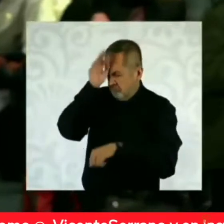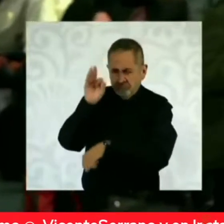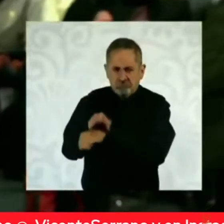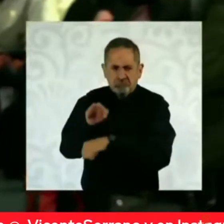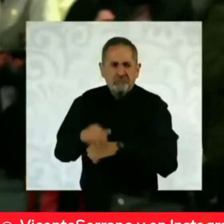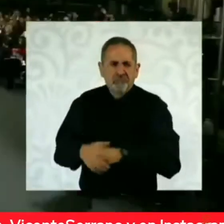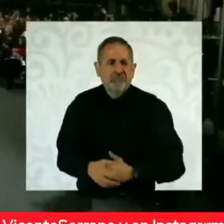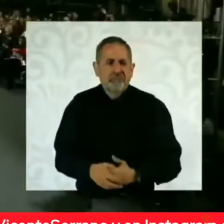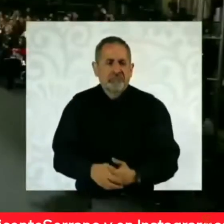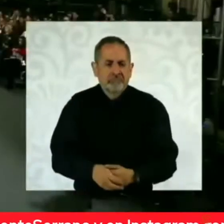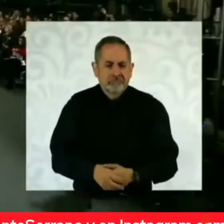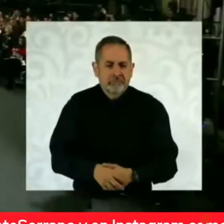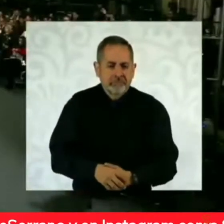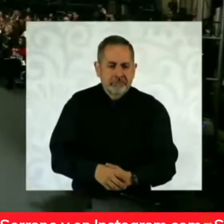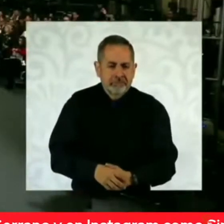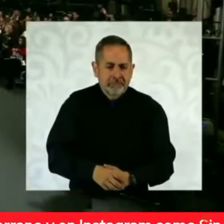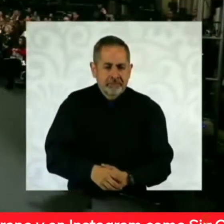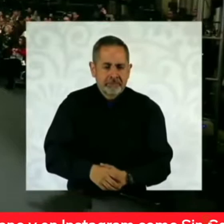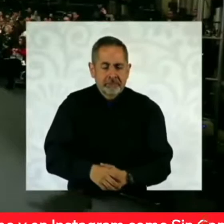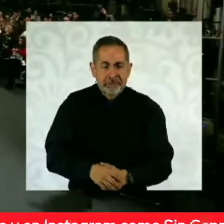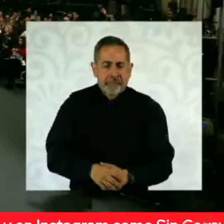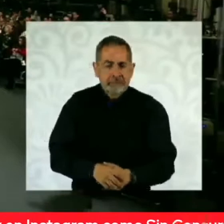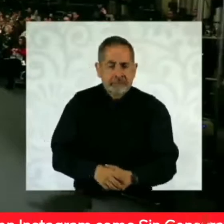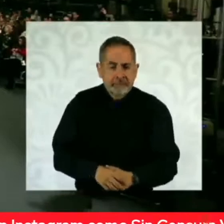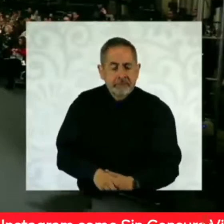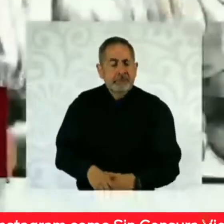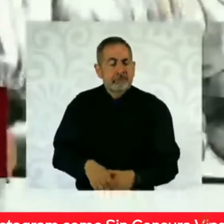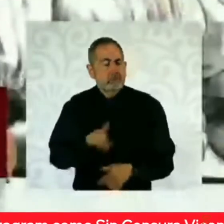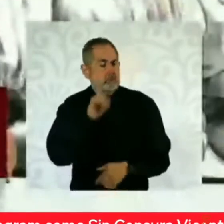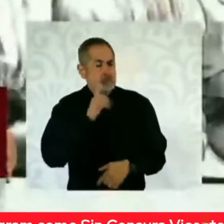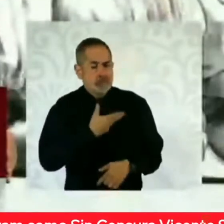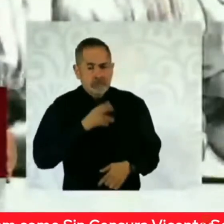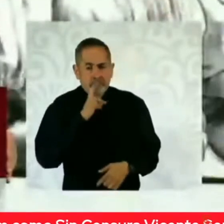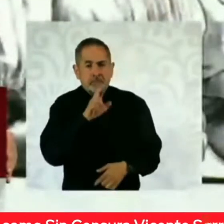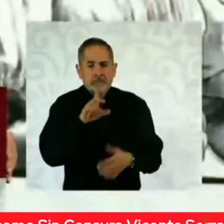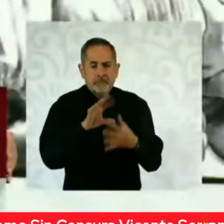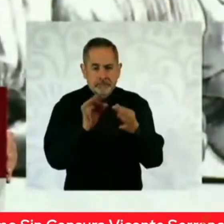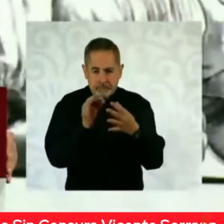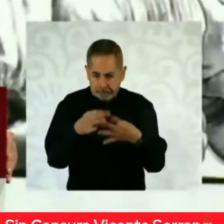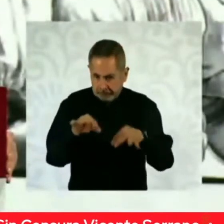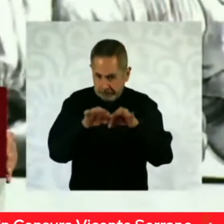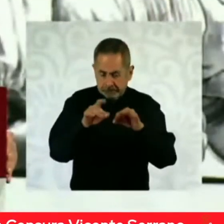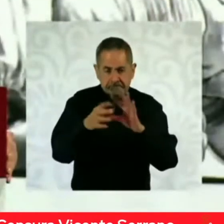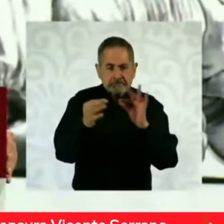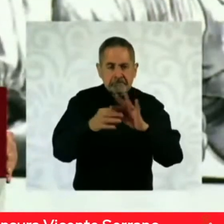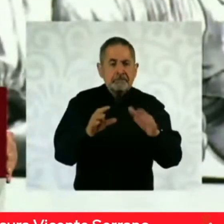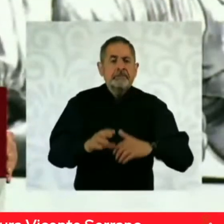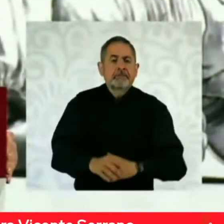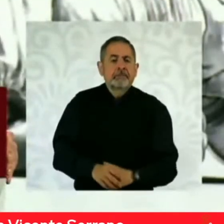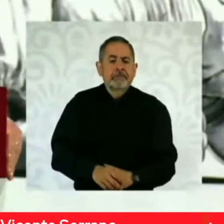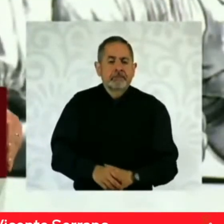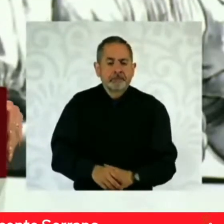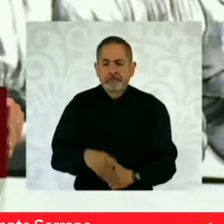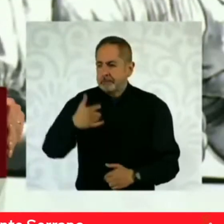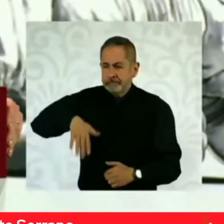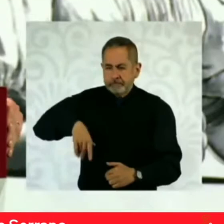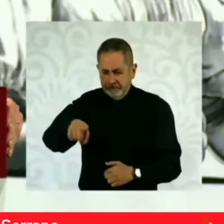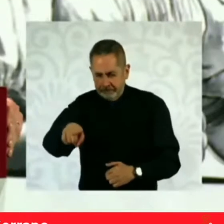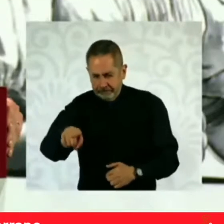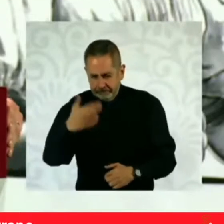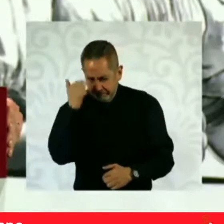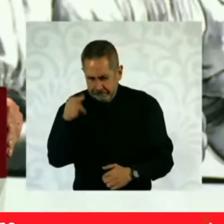complejos, difíciles. Te voy a interrumpir tantito, Nancy. Fíjense, ¿por qué es importante? Porque hay algunas gentes que, como bien